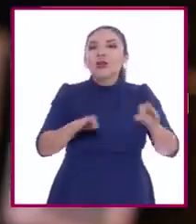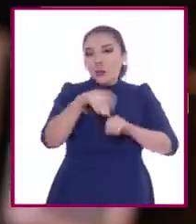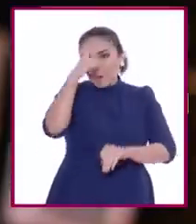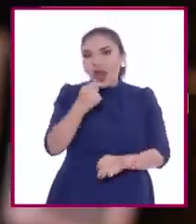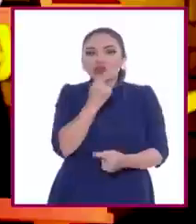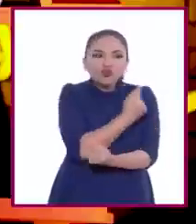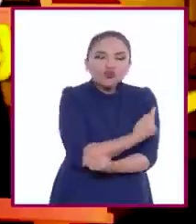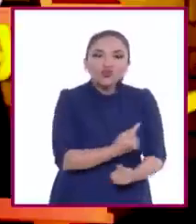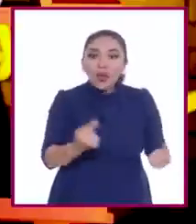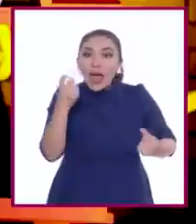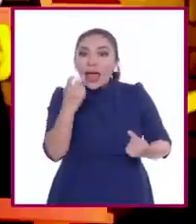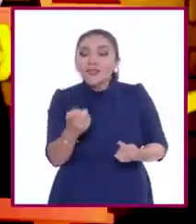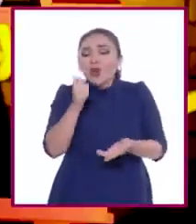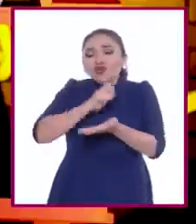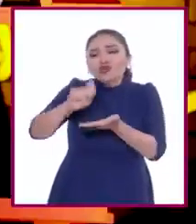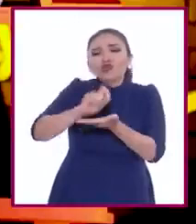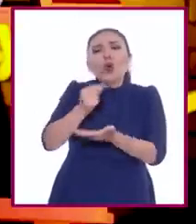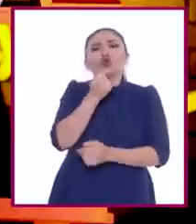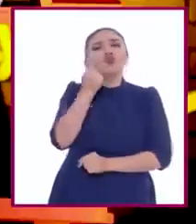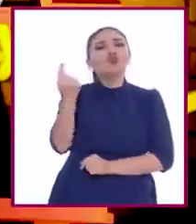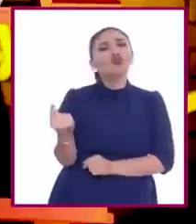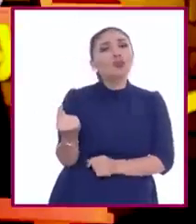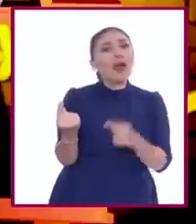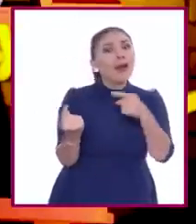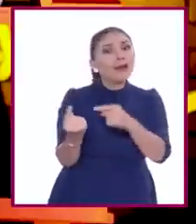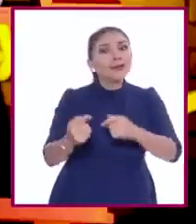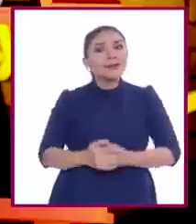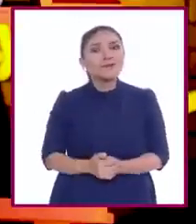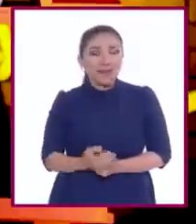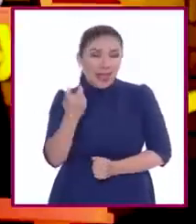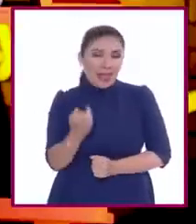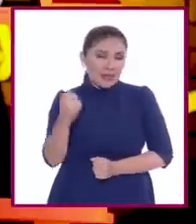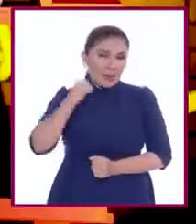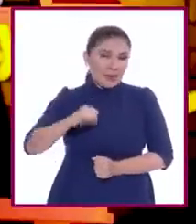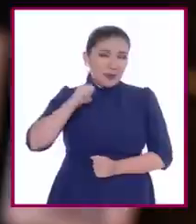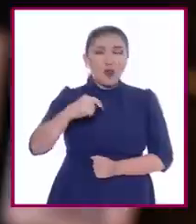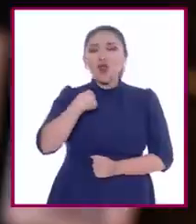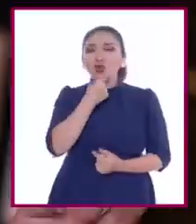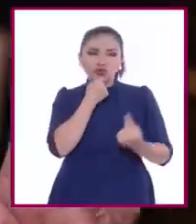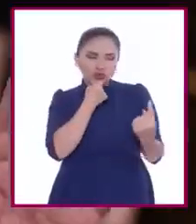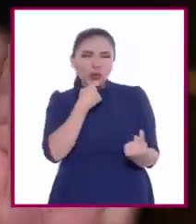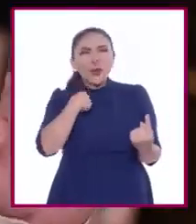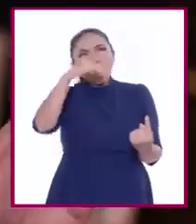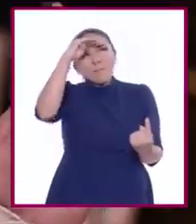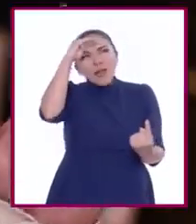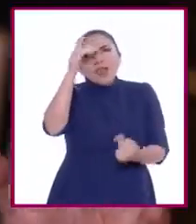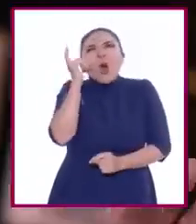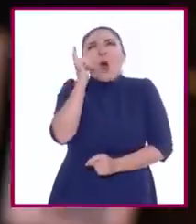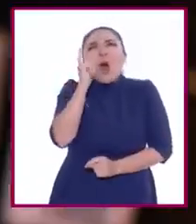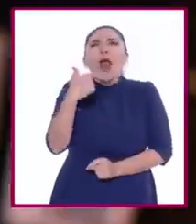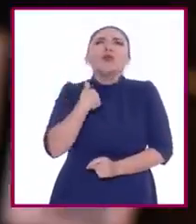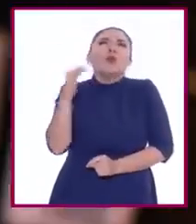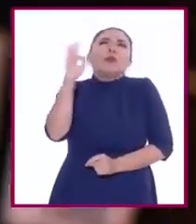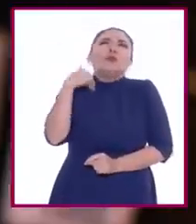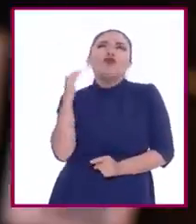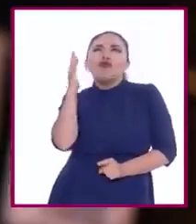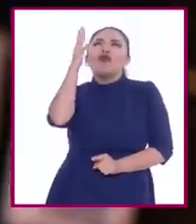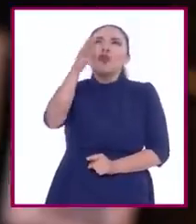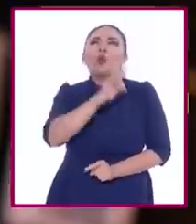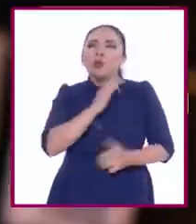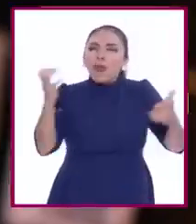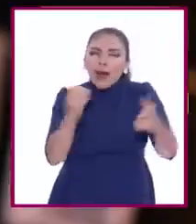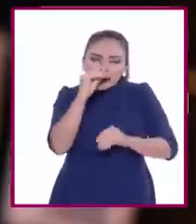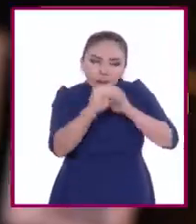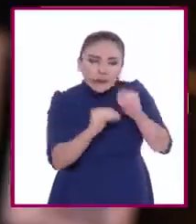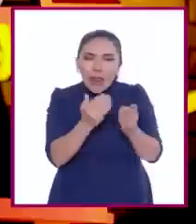marcó nuestras infancias, era escrito por un niño. Y bueno, en ese entonces, cuando era niño, pues decía yo, ojalá algún día pueda yo participar